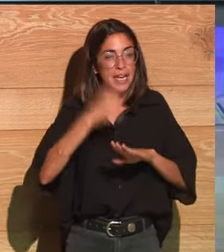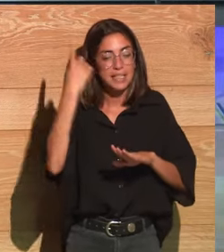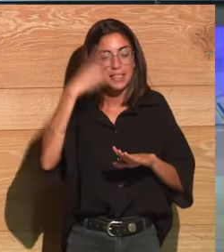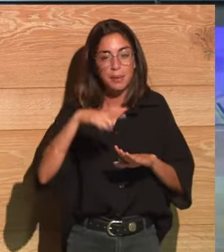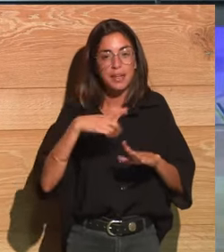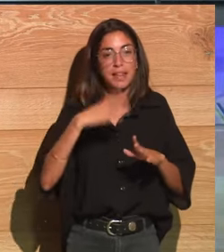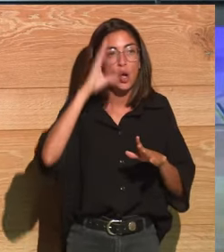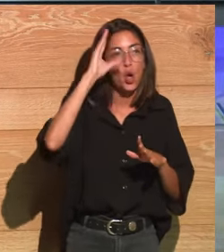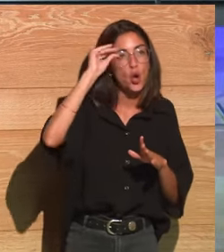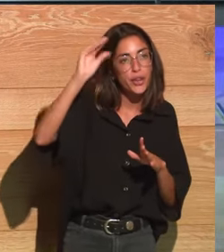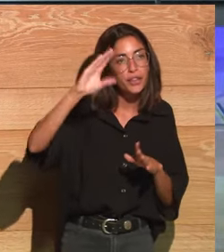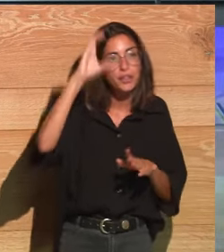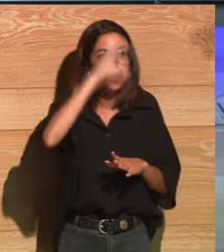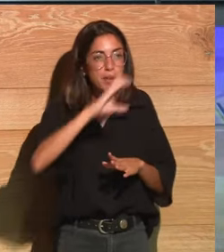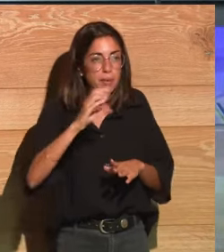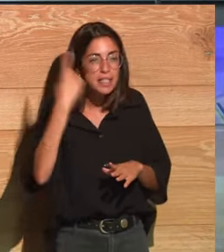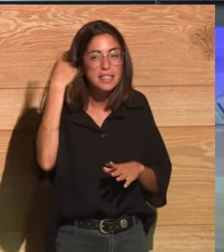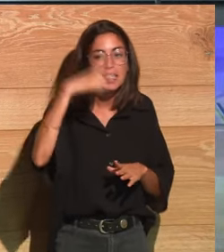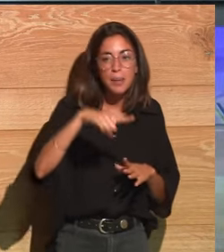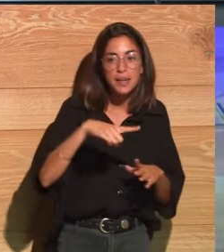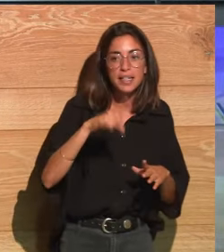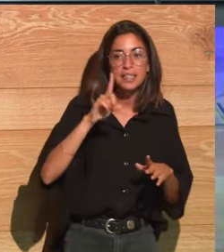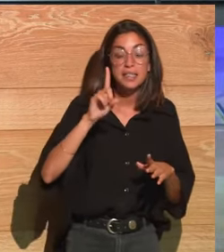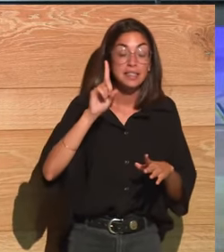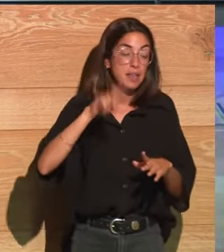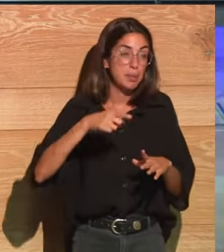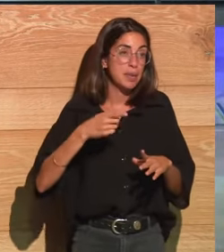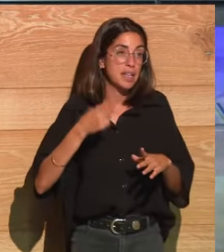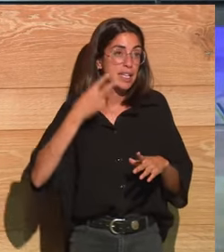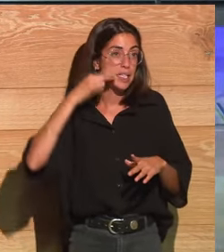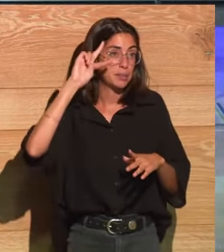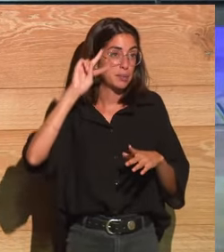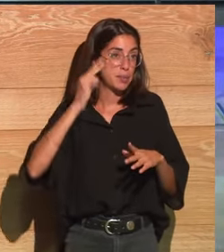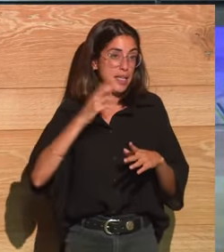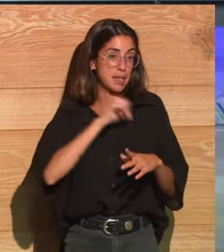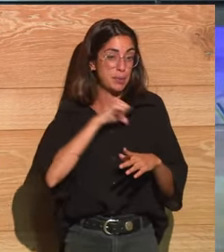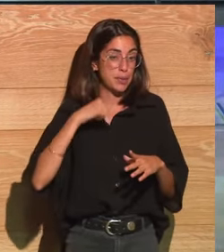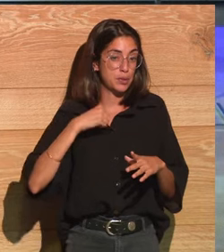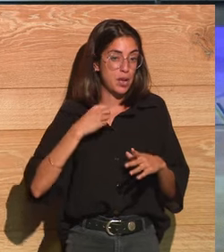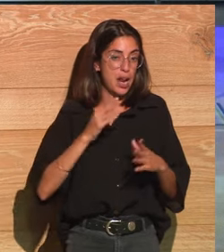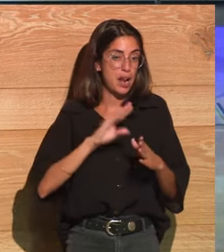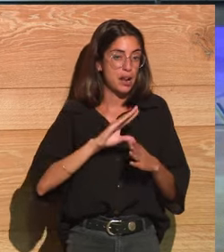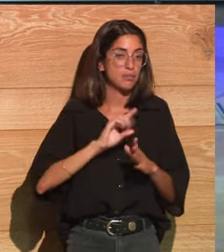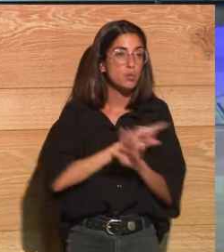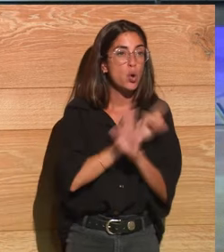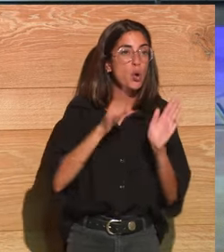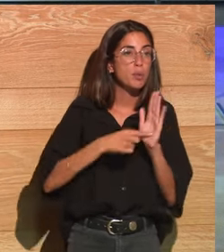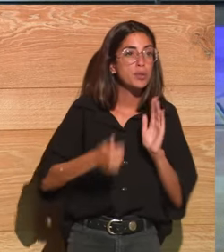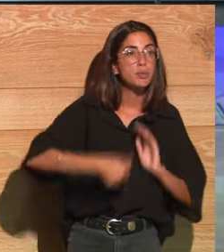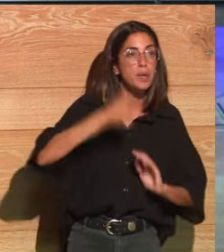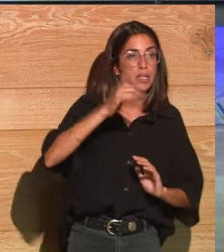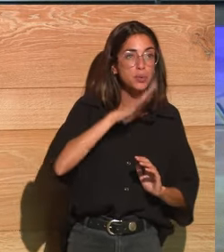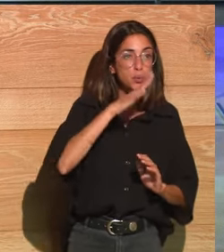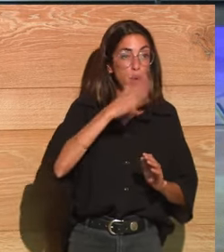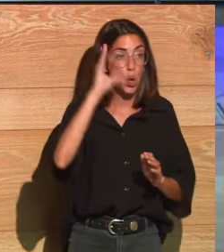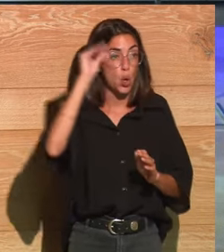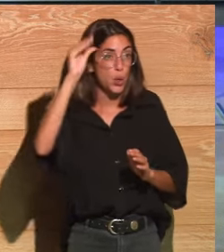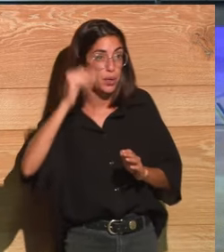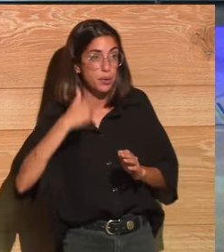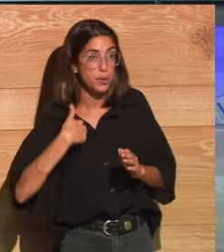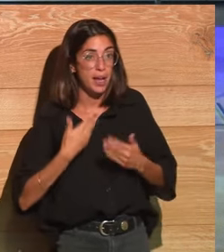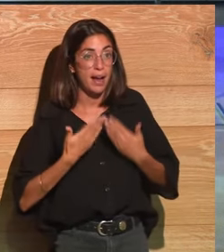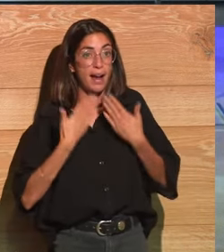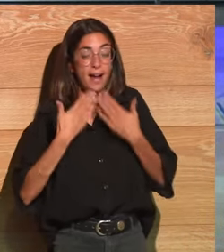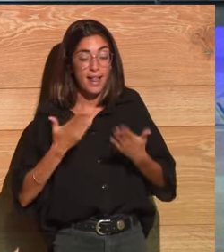científico, al final te hace que tengas una experiencia vital mucho más completa. Por eso también quería hacer este libro. Es decir, aquí hay conocimiento que ha nacido pues, de mi